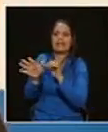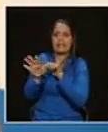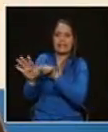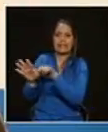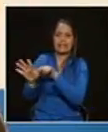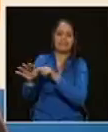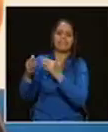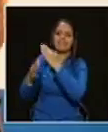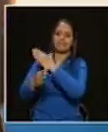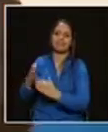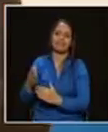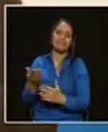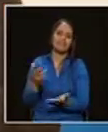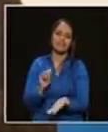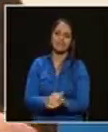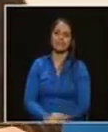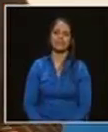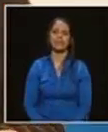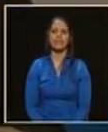se le recorta la imagen.